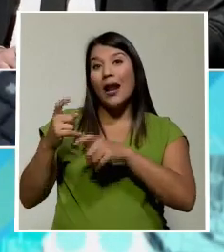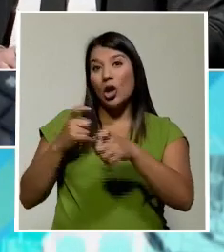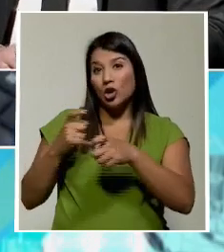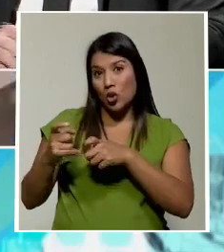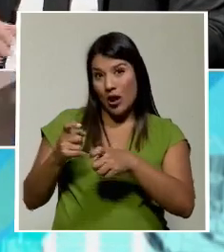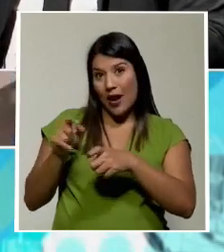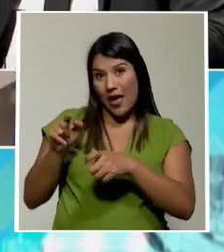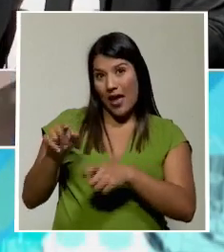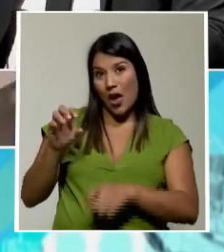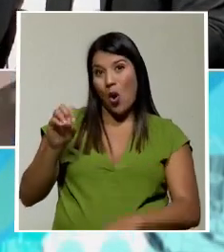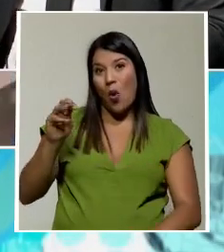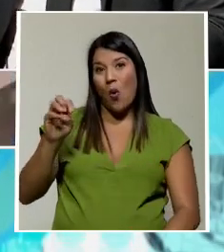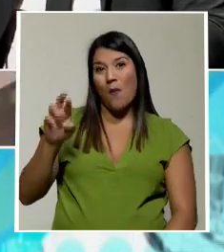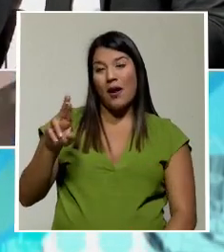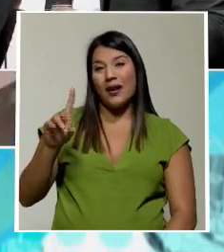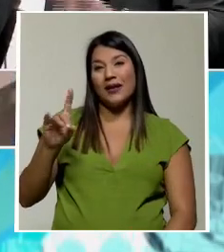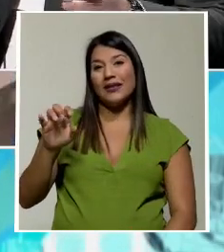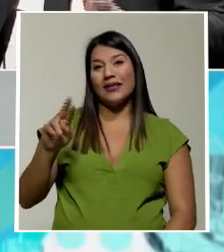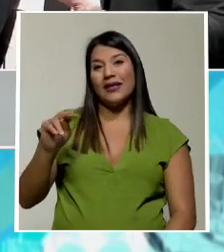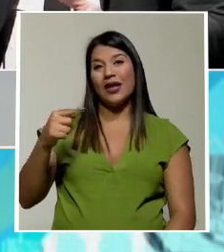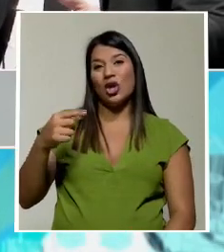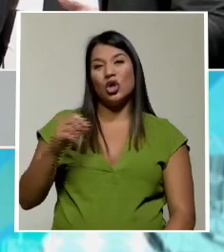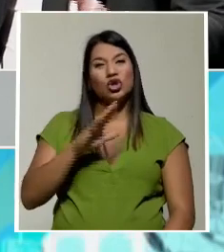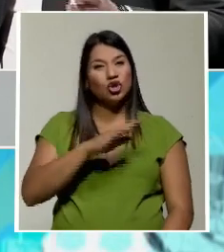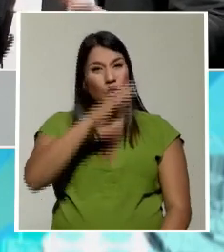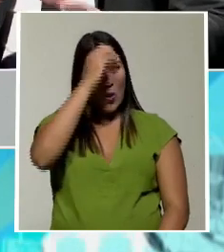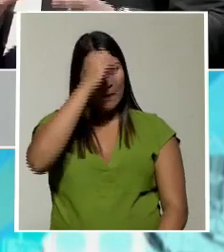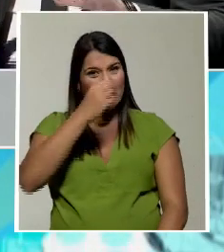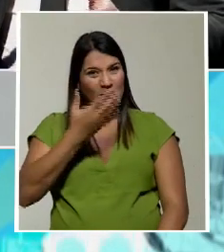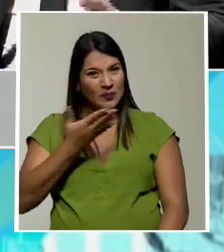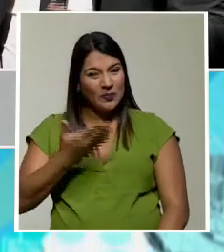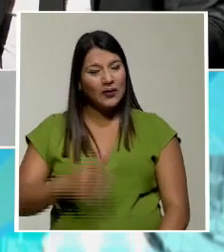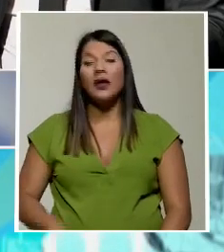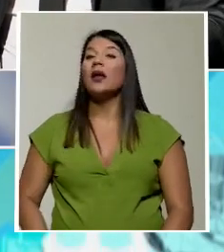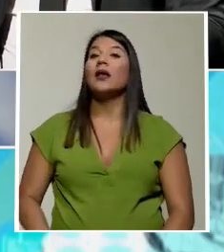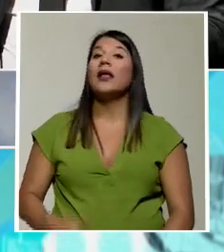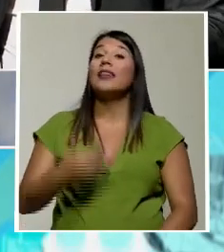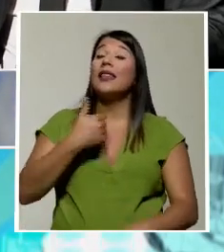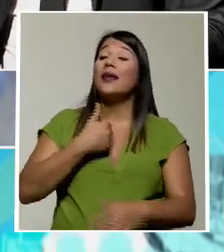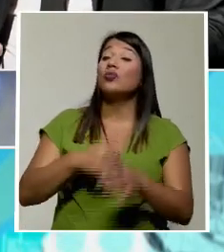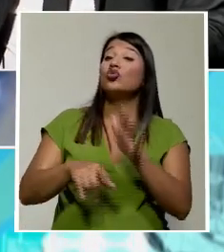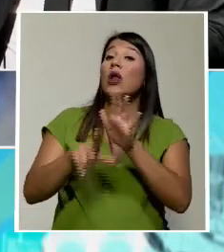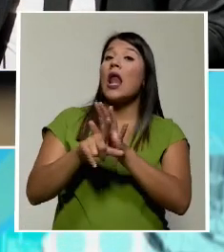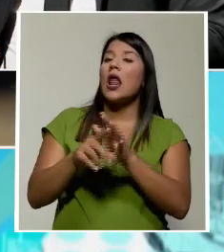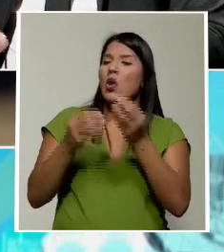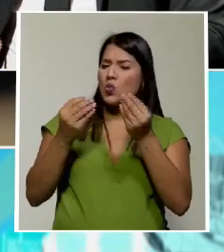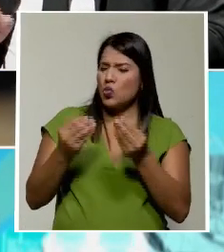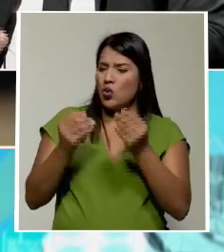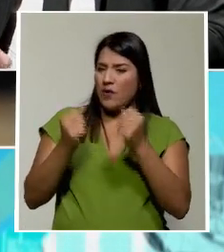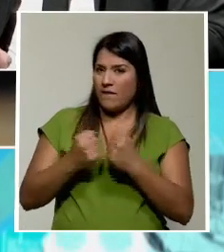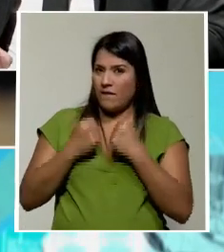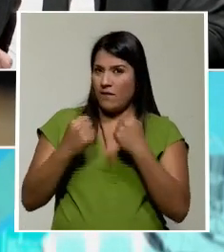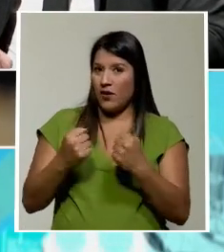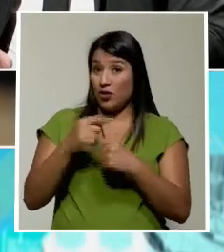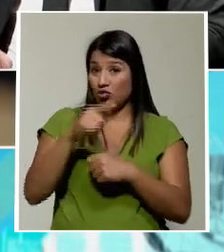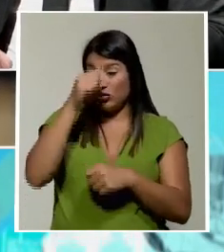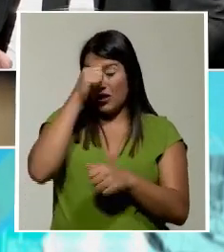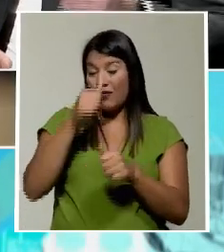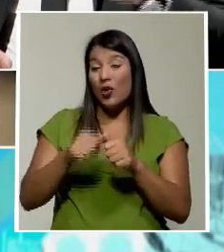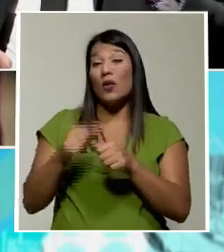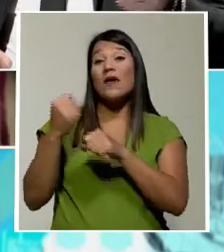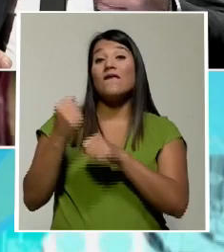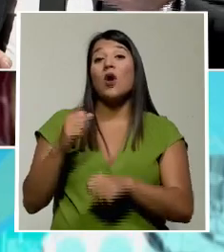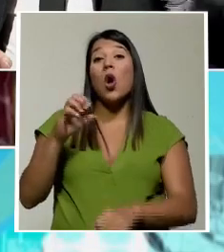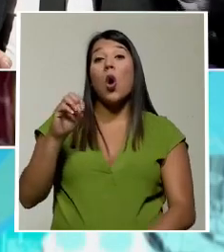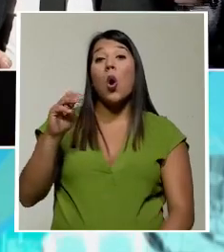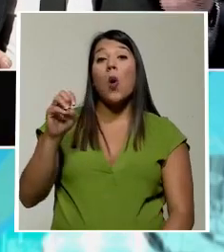ustedes? Pues eso, la evidencia es que existe un marco legal muy robusto. Primero, hay que recordar que la Fundación Omar Dengo